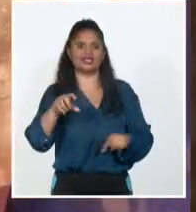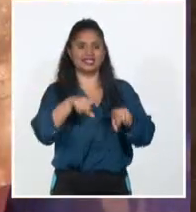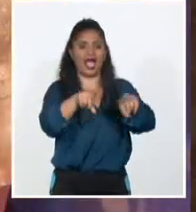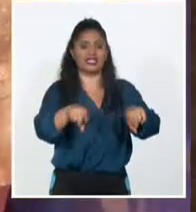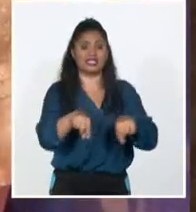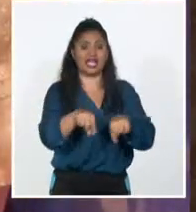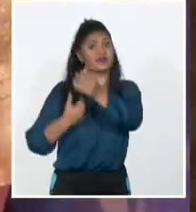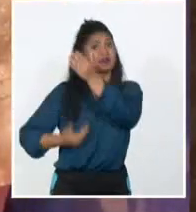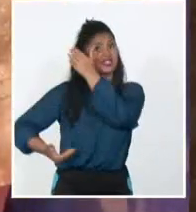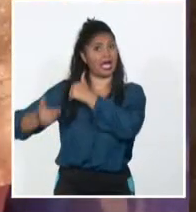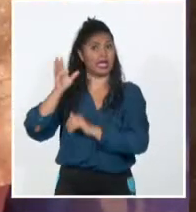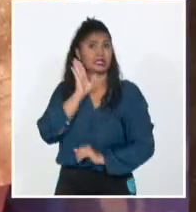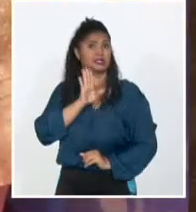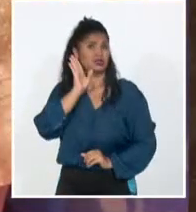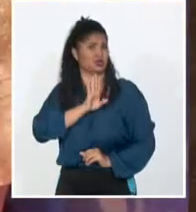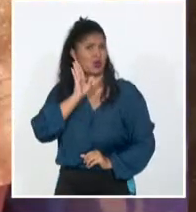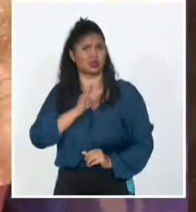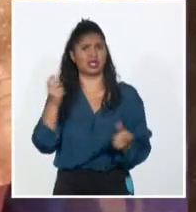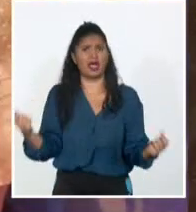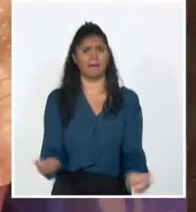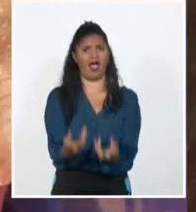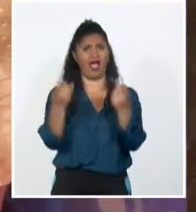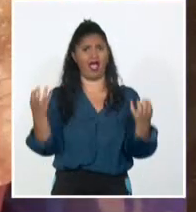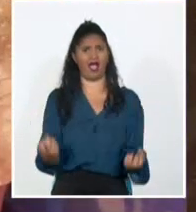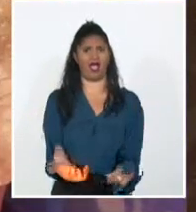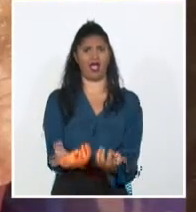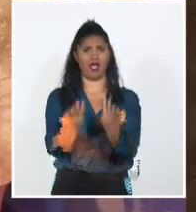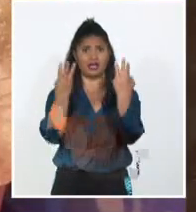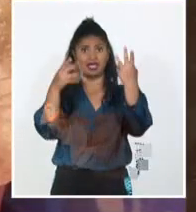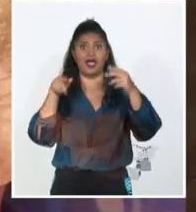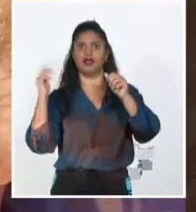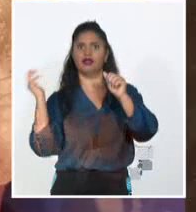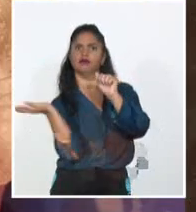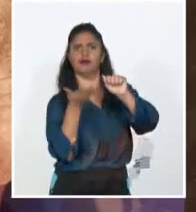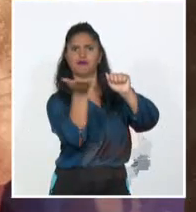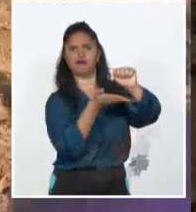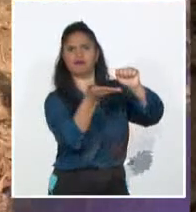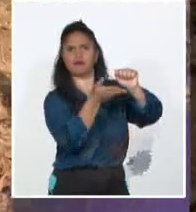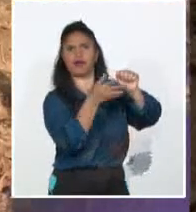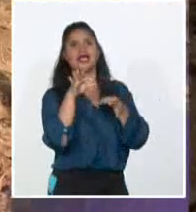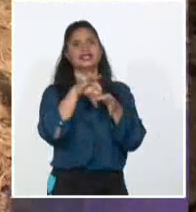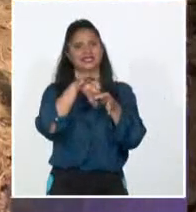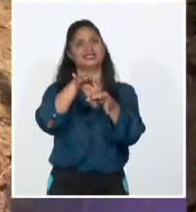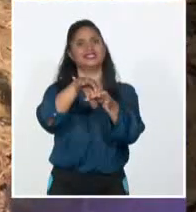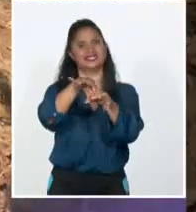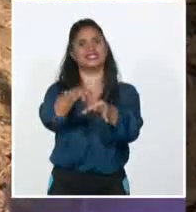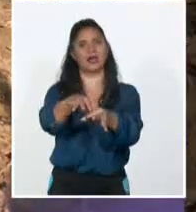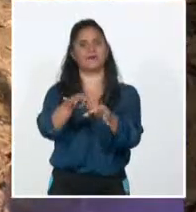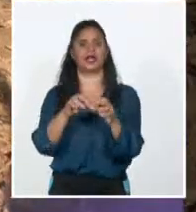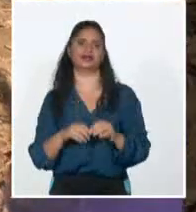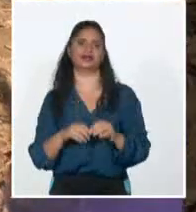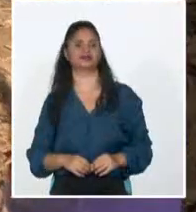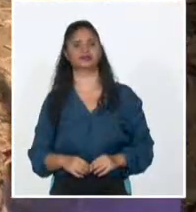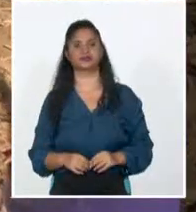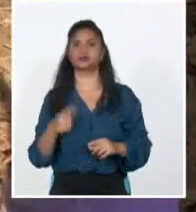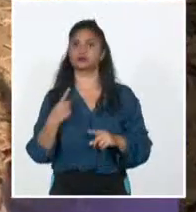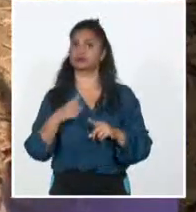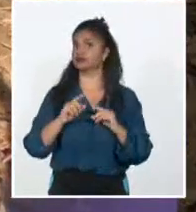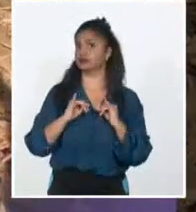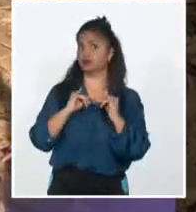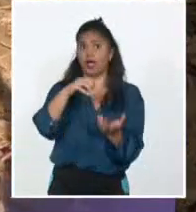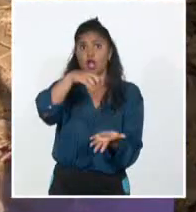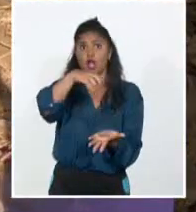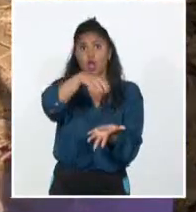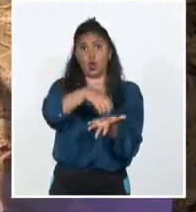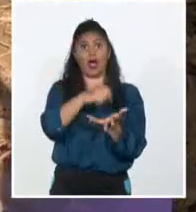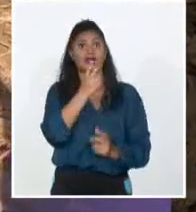el Policlínico Comunitario Docente Primero de Enero de ese municipio, Morales Ojeda se interesó por la recuperación en locales de la atención primaria